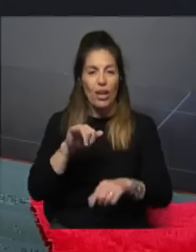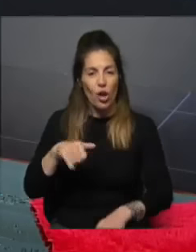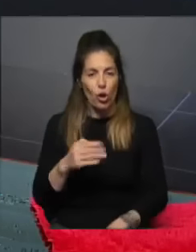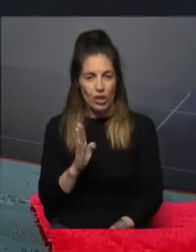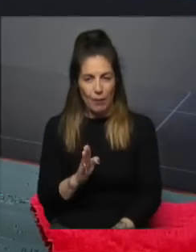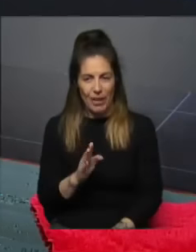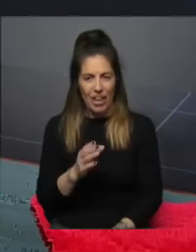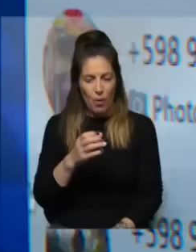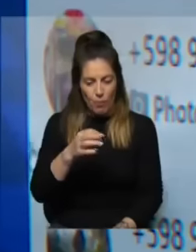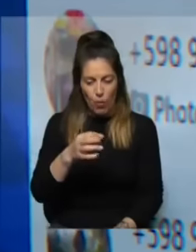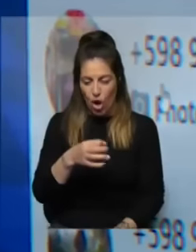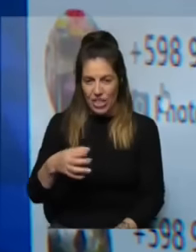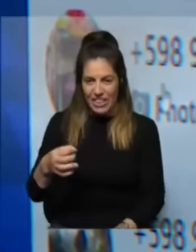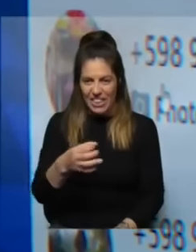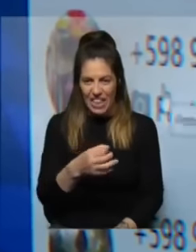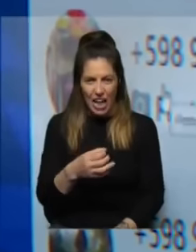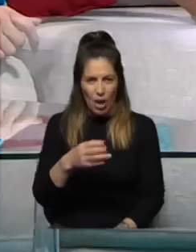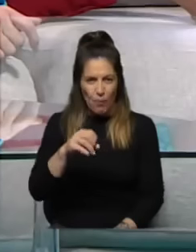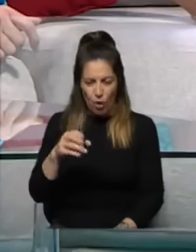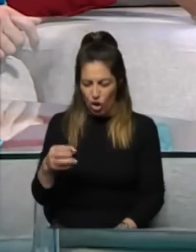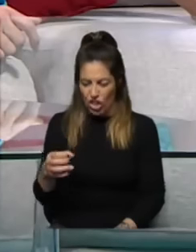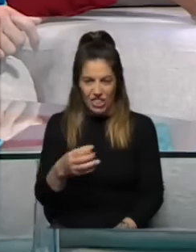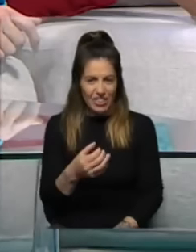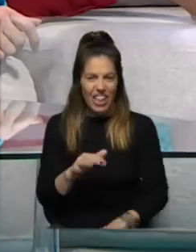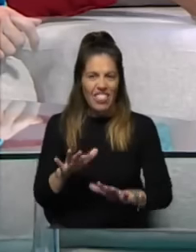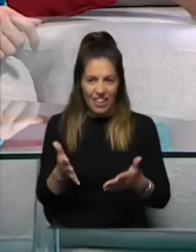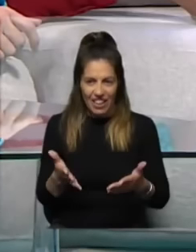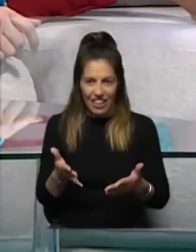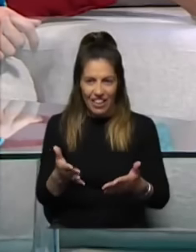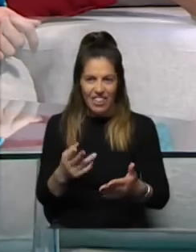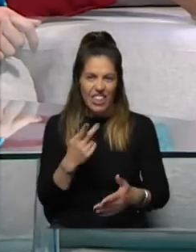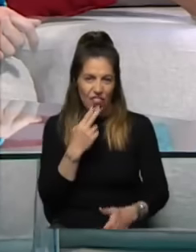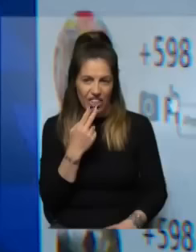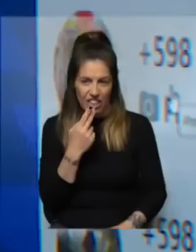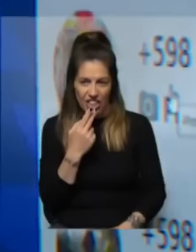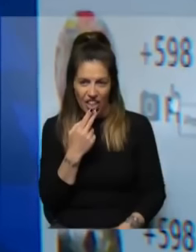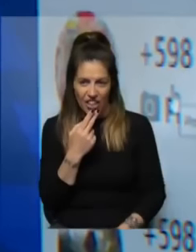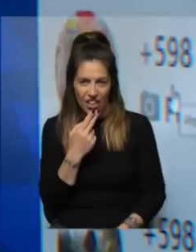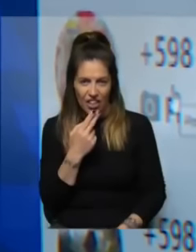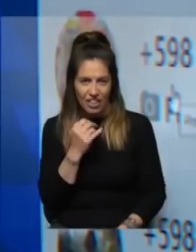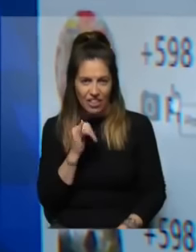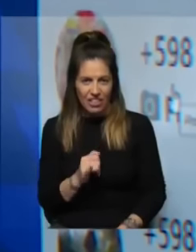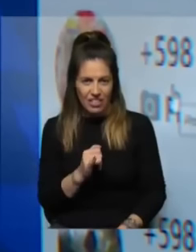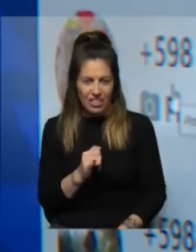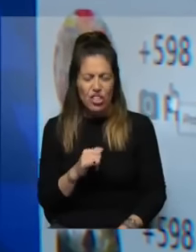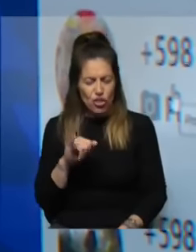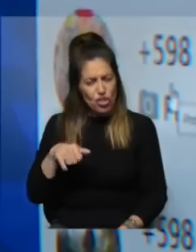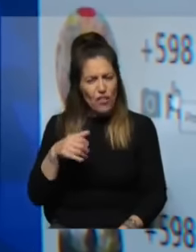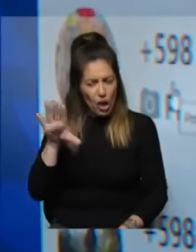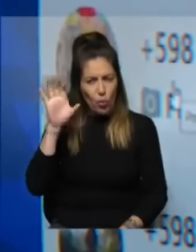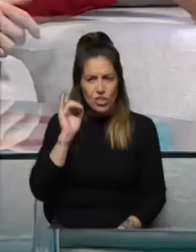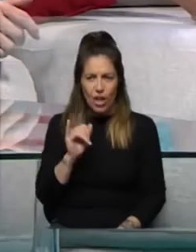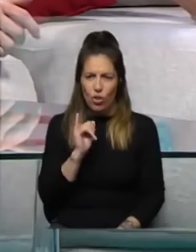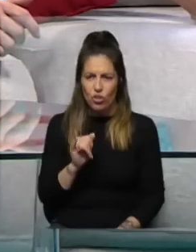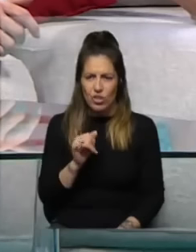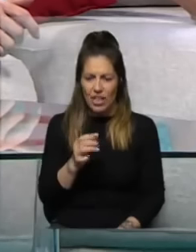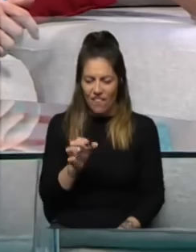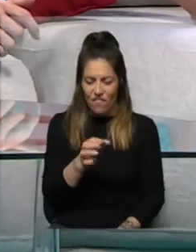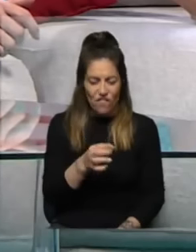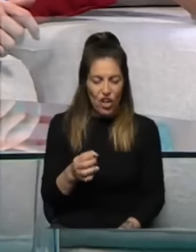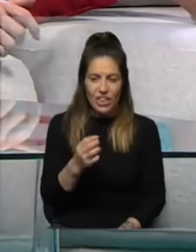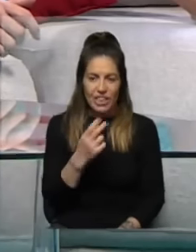Dos bolitas, bolitas. ¿Bolitas de Juan la bolita? Claro, de esas. Algo había escuchado yo, sí. Se pone en la